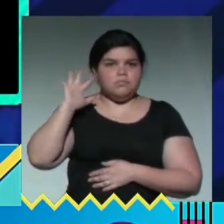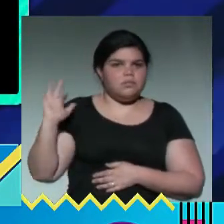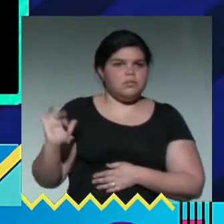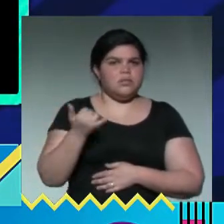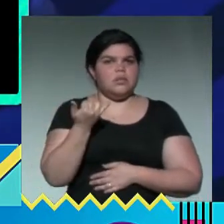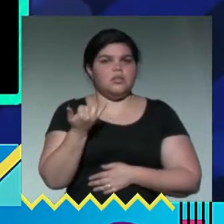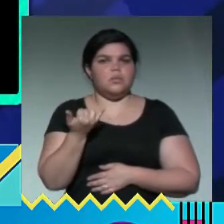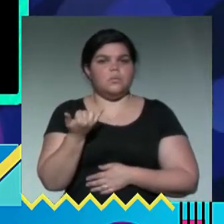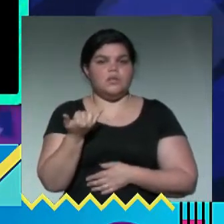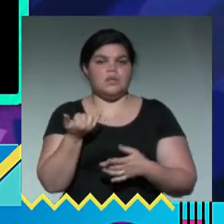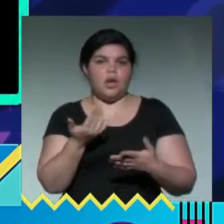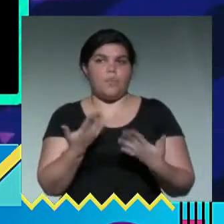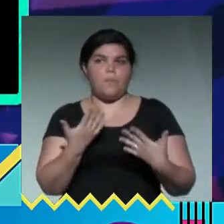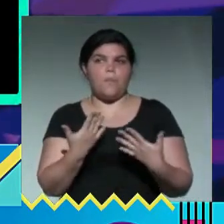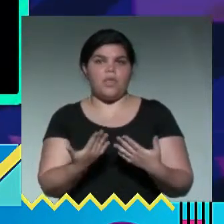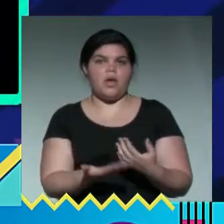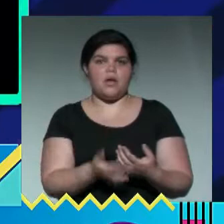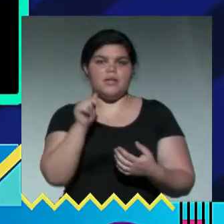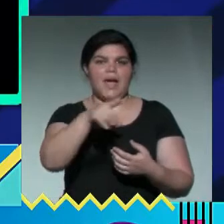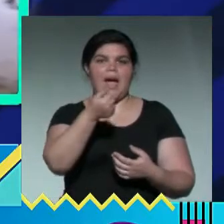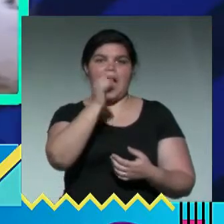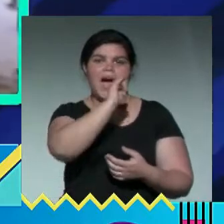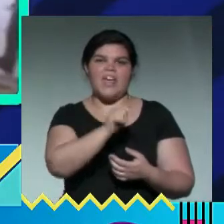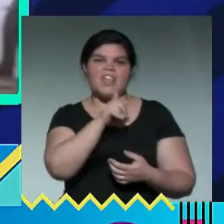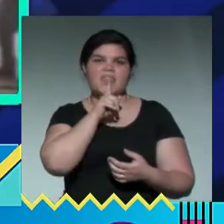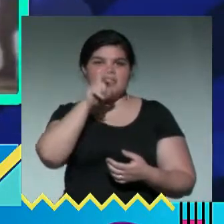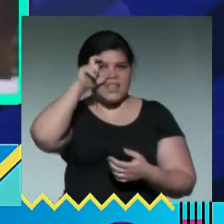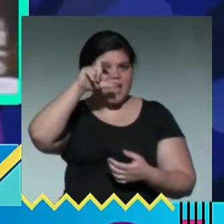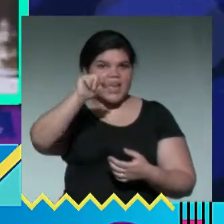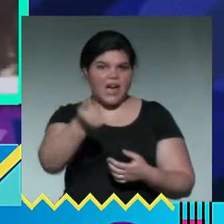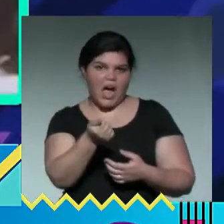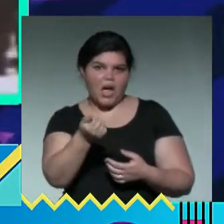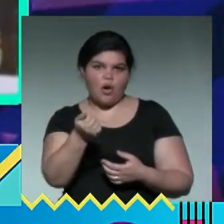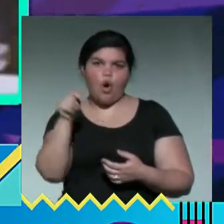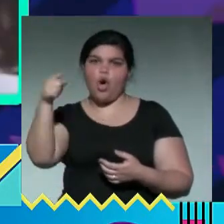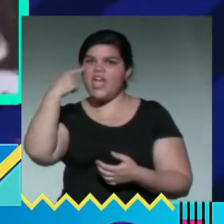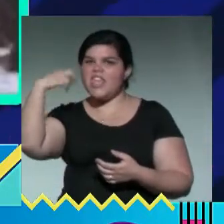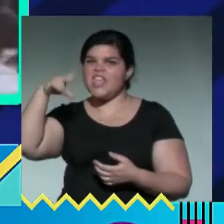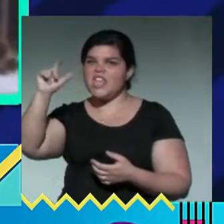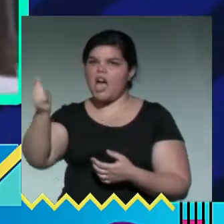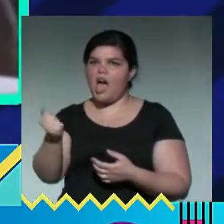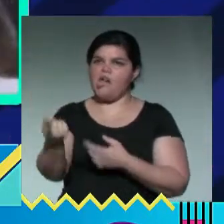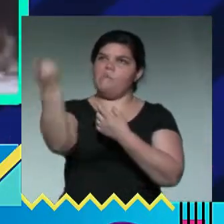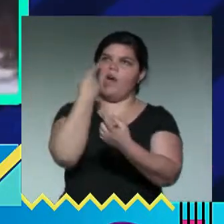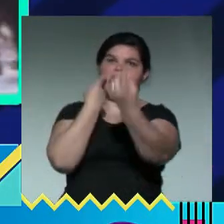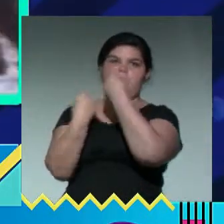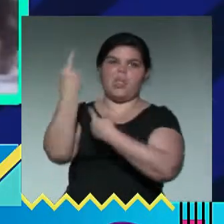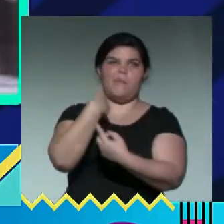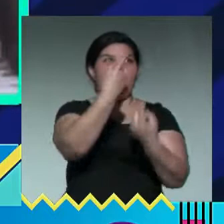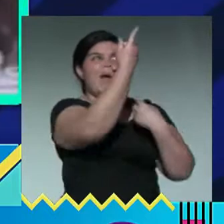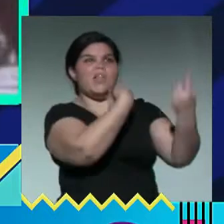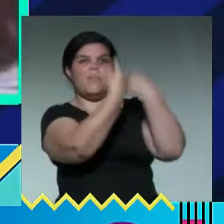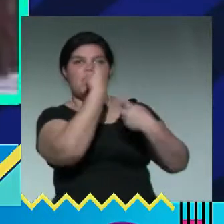salirse, de desprenderse del yugo azteca en este caso, o del yugo inca, porque eran imperios con